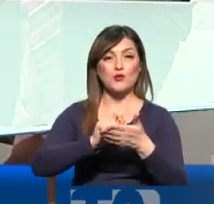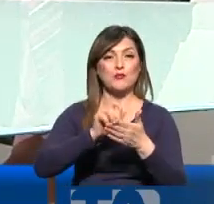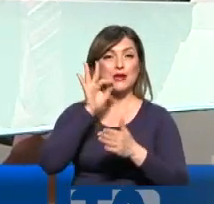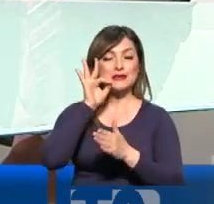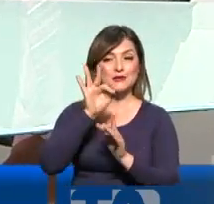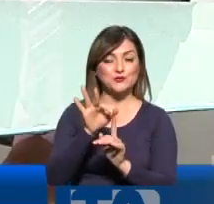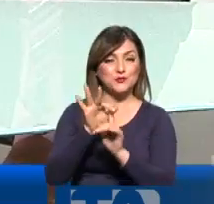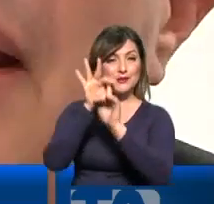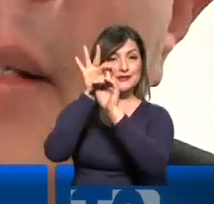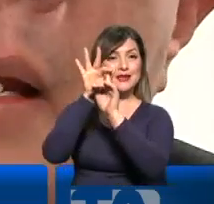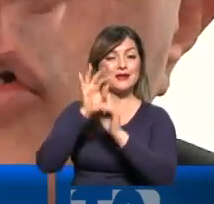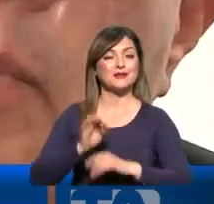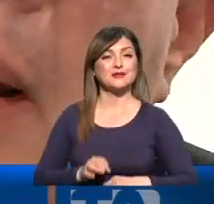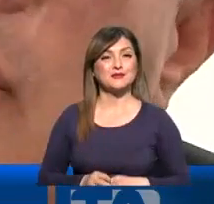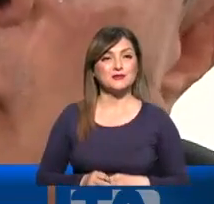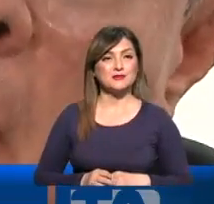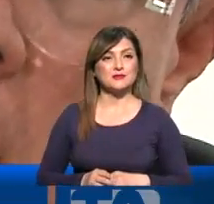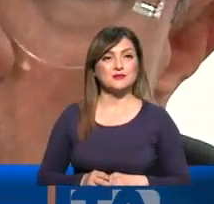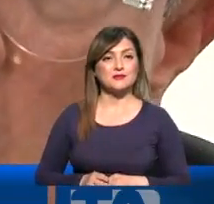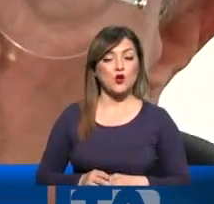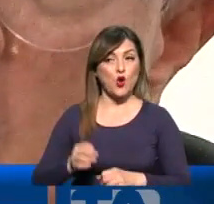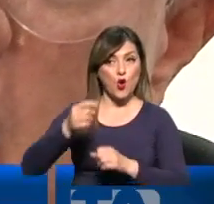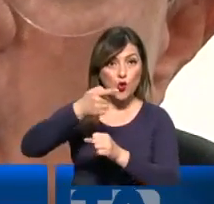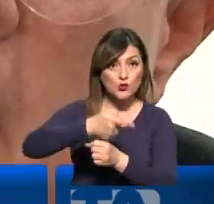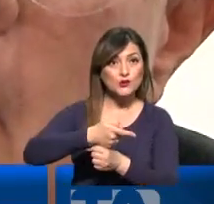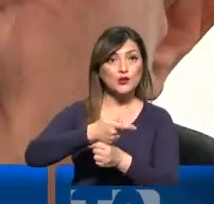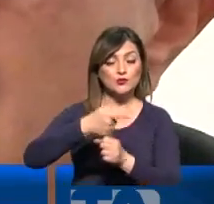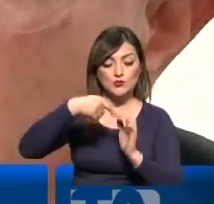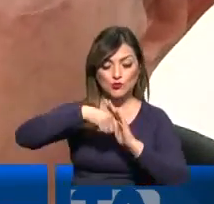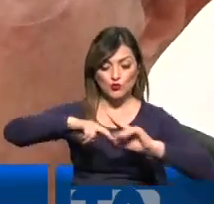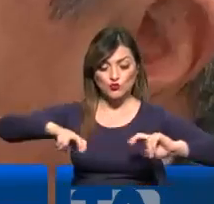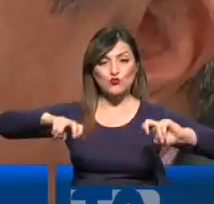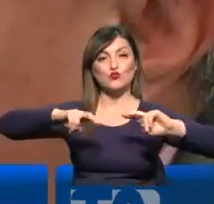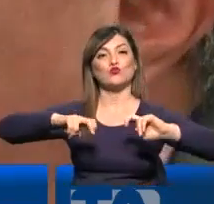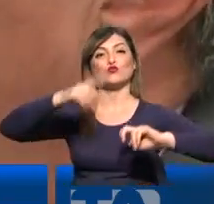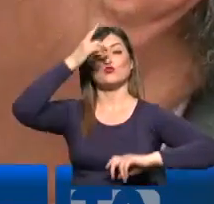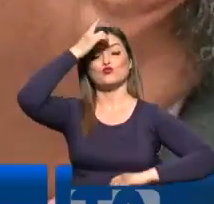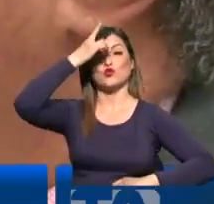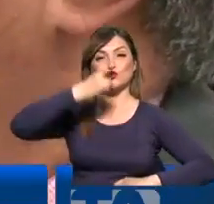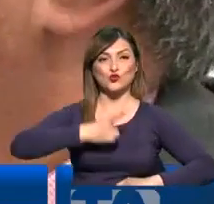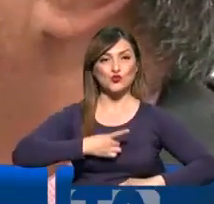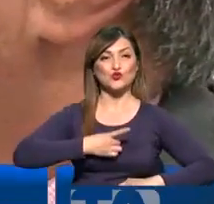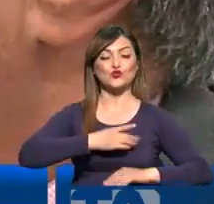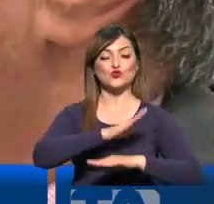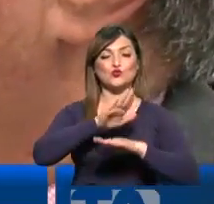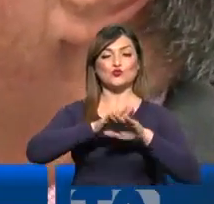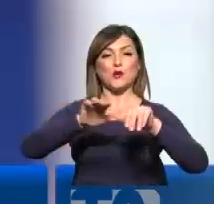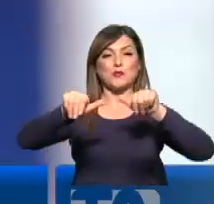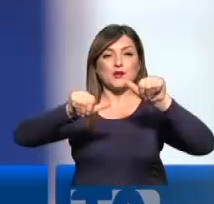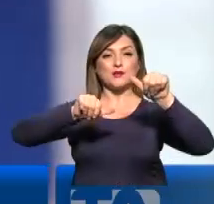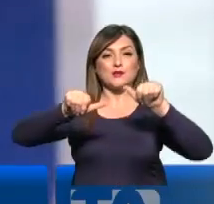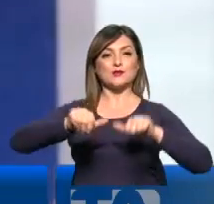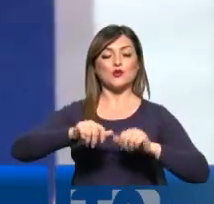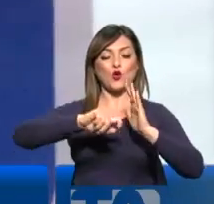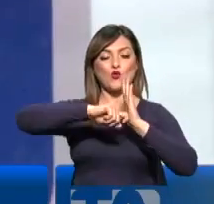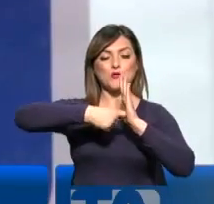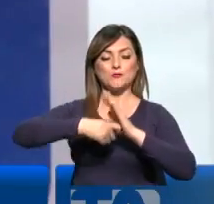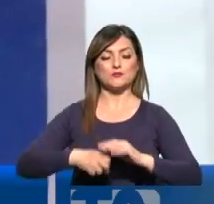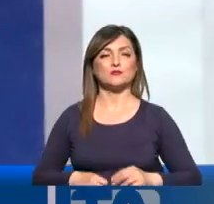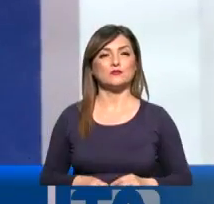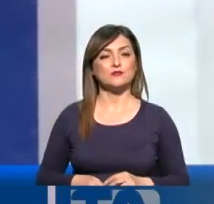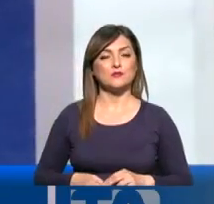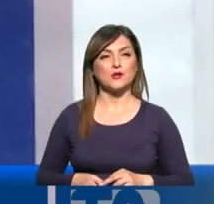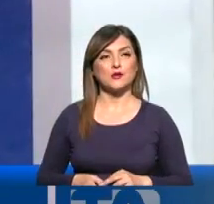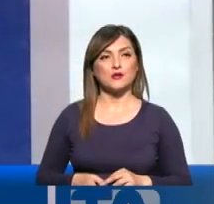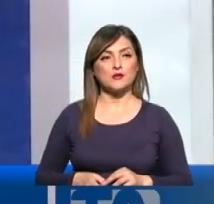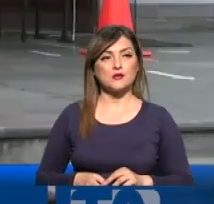exámenes especiales, está ordenando auditorías y tomando decisiones en asuntos administrativos de la Contraloría